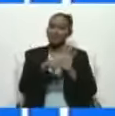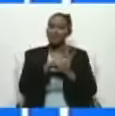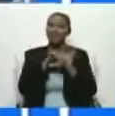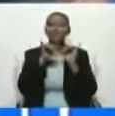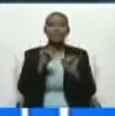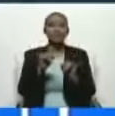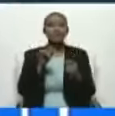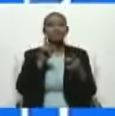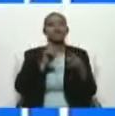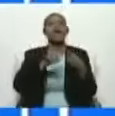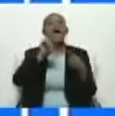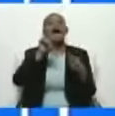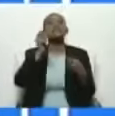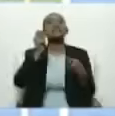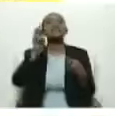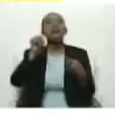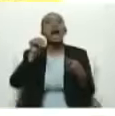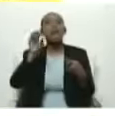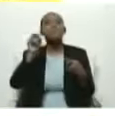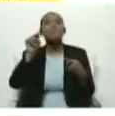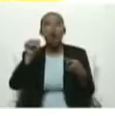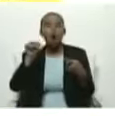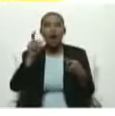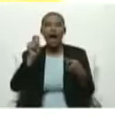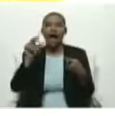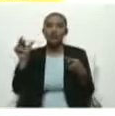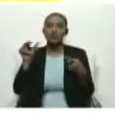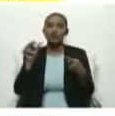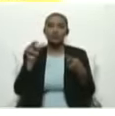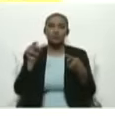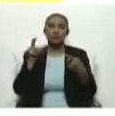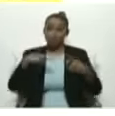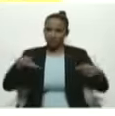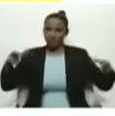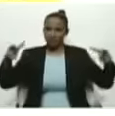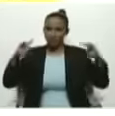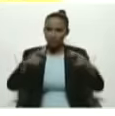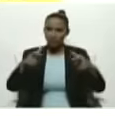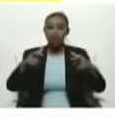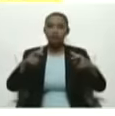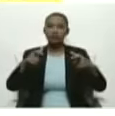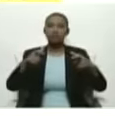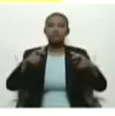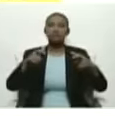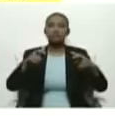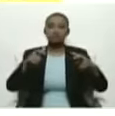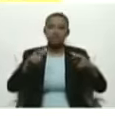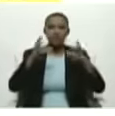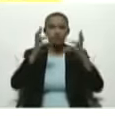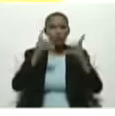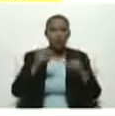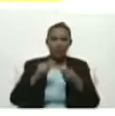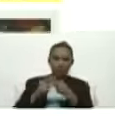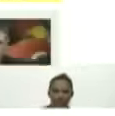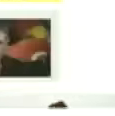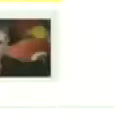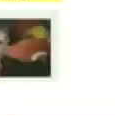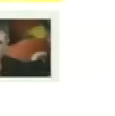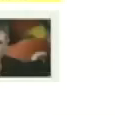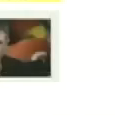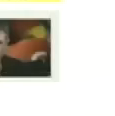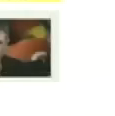Ramos Ayuba en una sala con un poco de números, se pusieron a proyectar unas cosas en la pared, un poco de números para explicar el cisne negro, y los